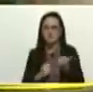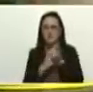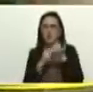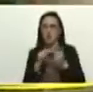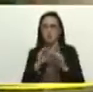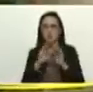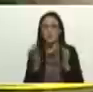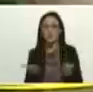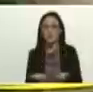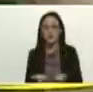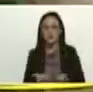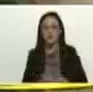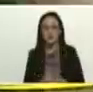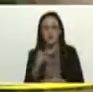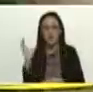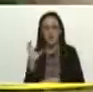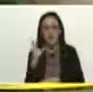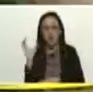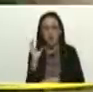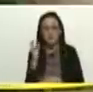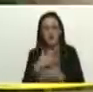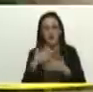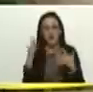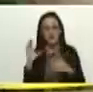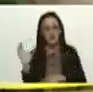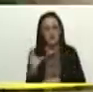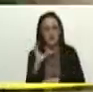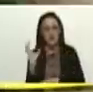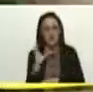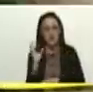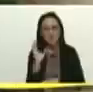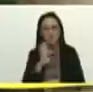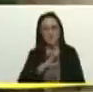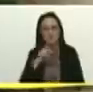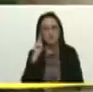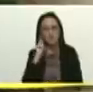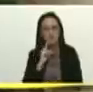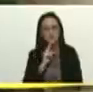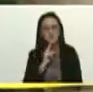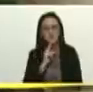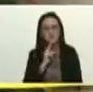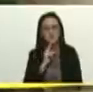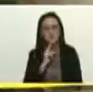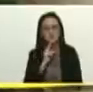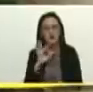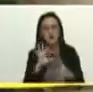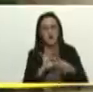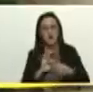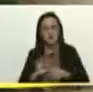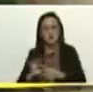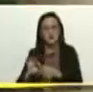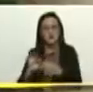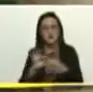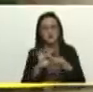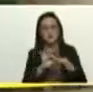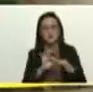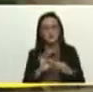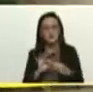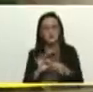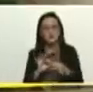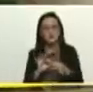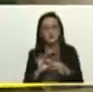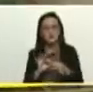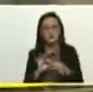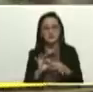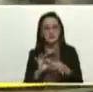mundial, Colombia la grande, Colombia la de Bolívar, y las alianzas